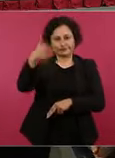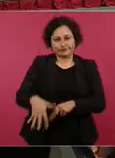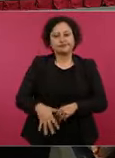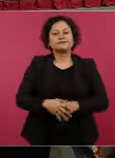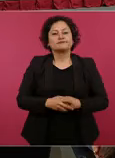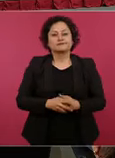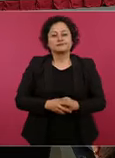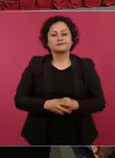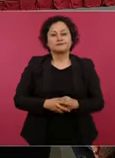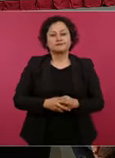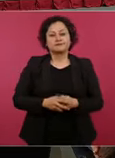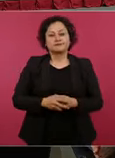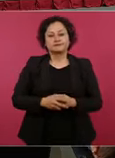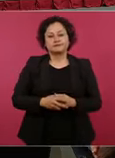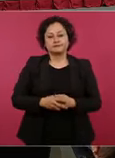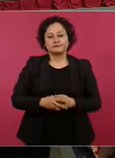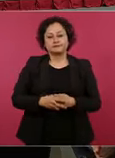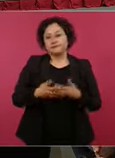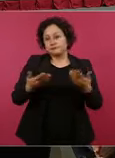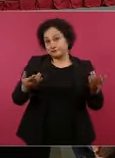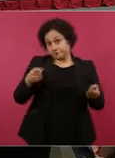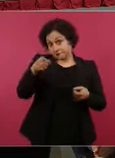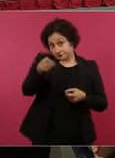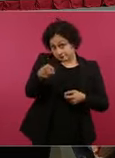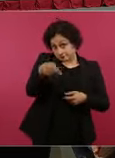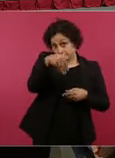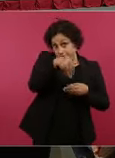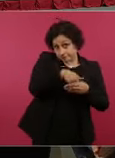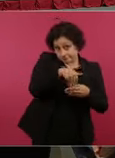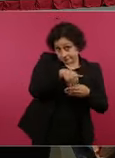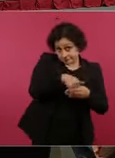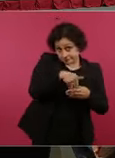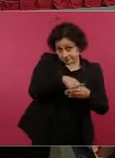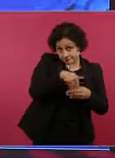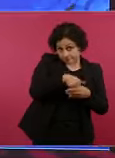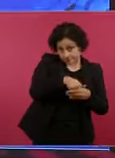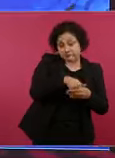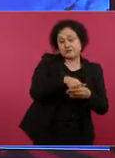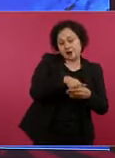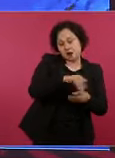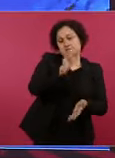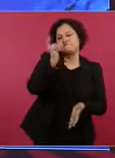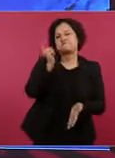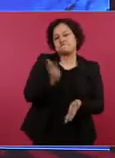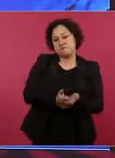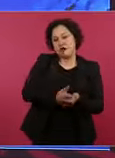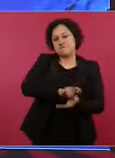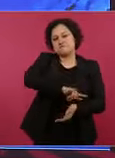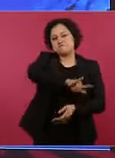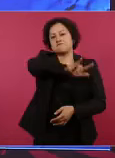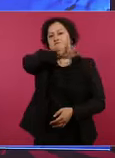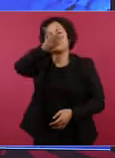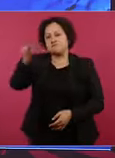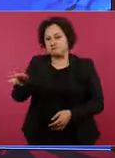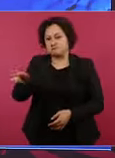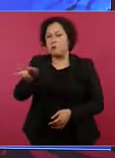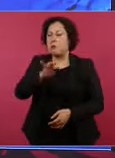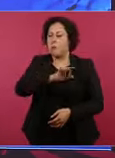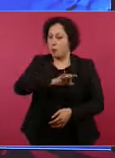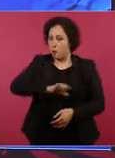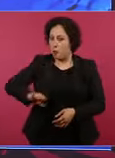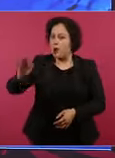Y si ahorran, pueden ir. porque este es un aeropuerto